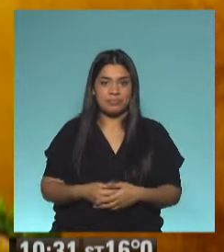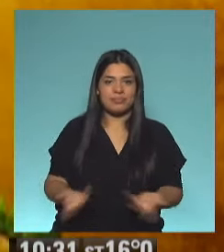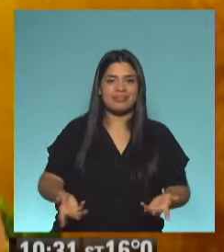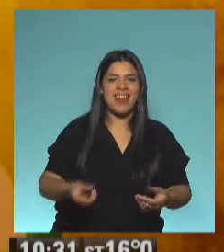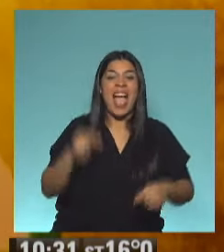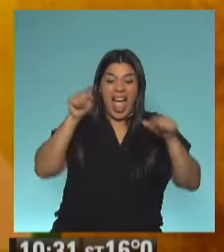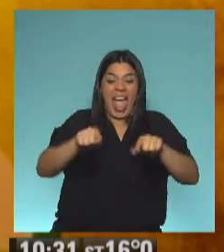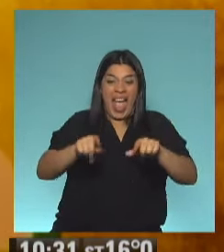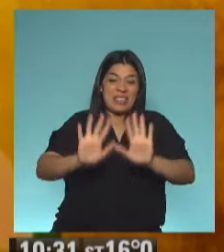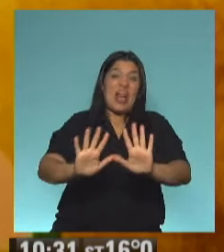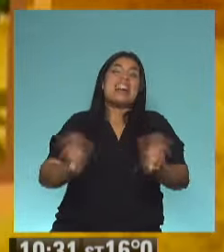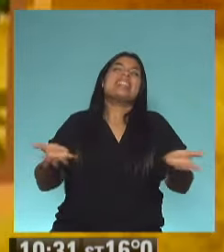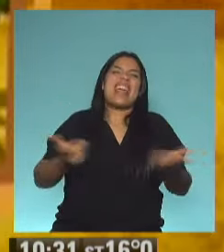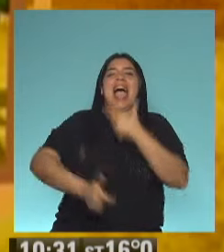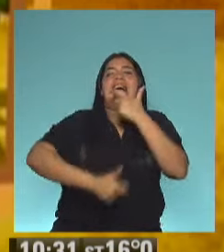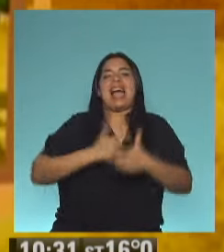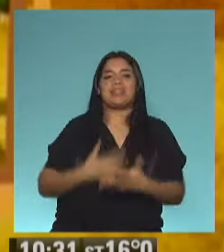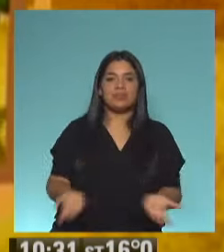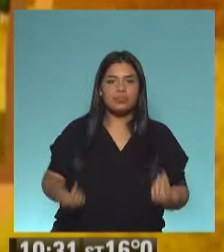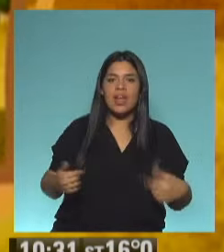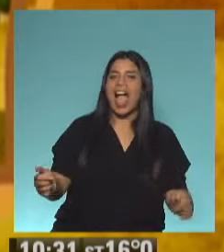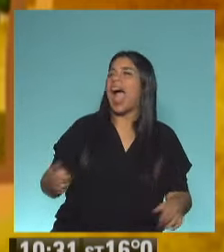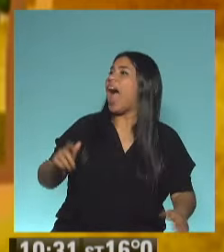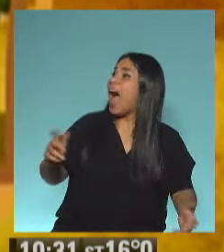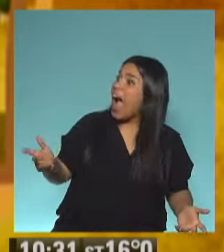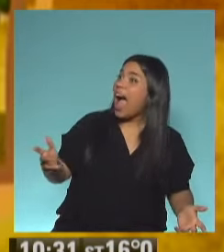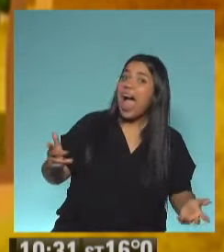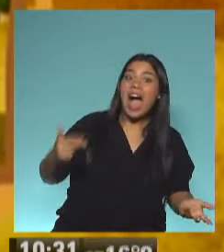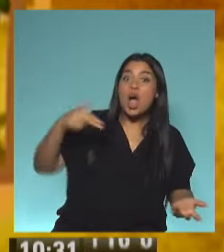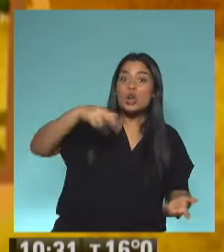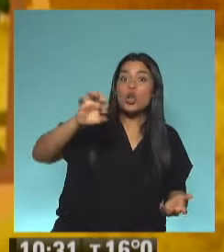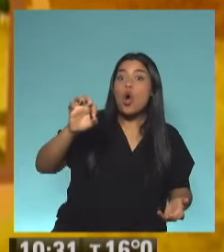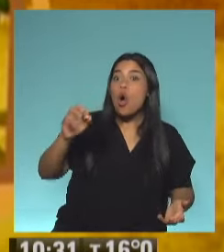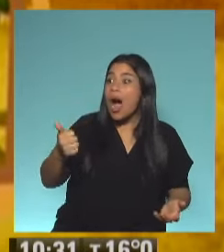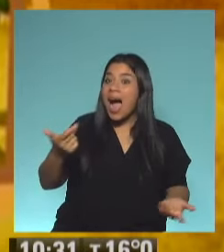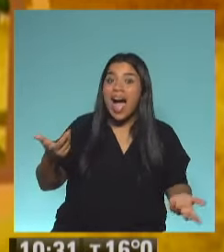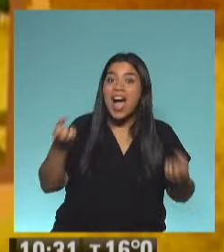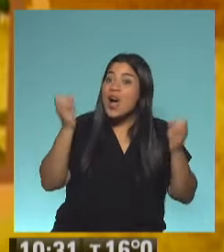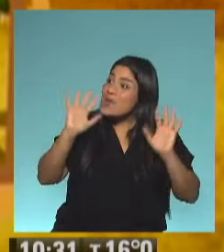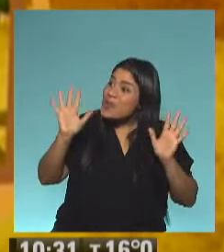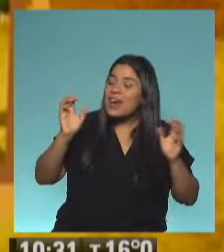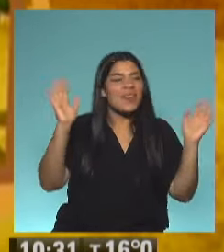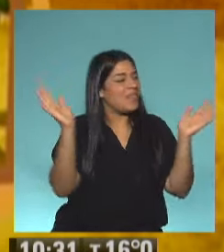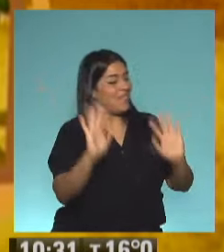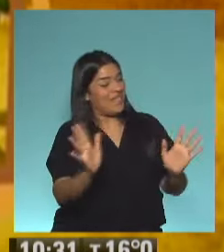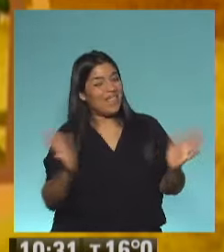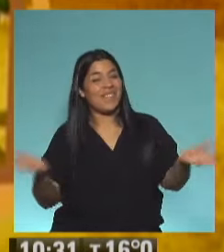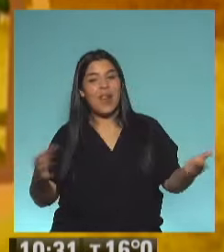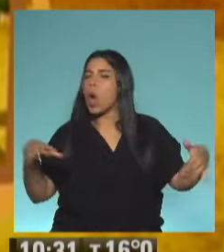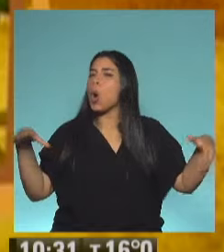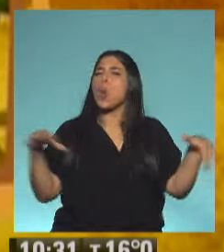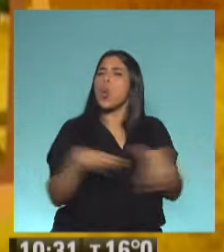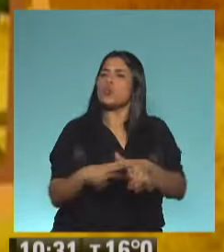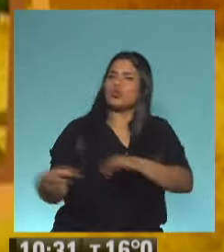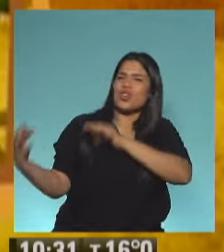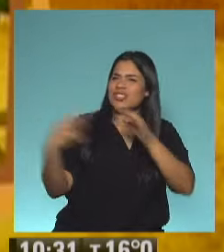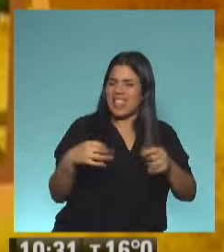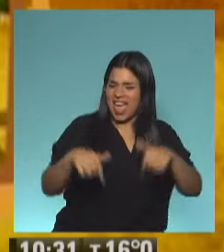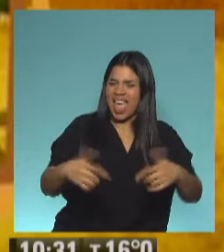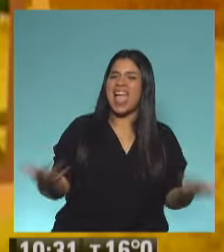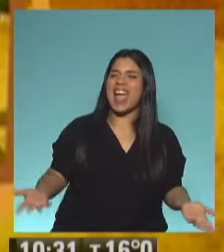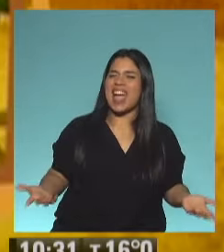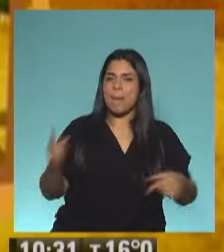¡Eso es el carnaval! ¡No! ¡Hola! ¡Hola! Llegaron justo para el